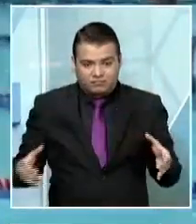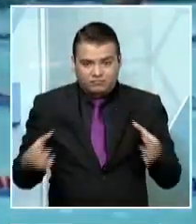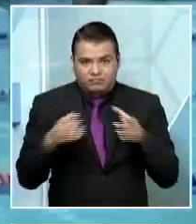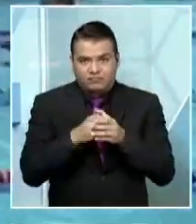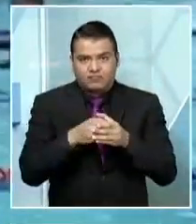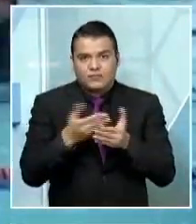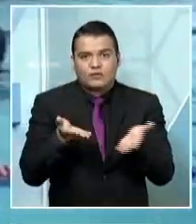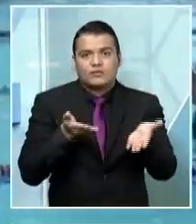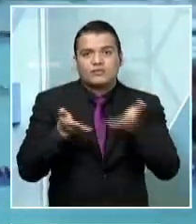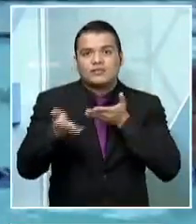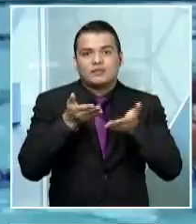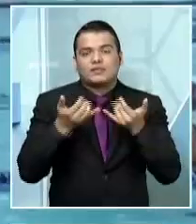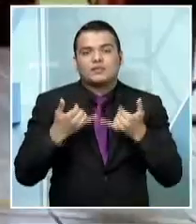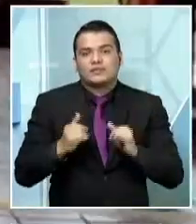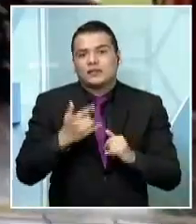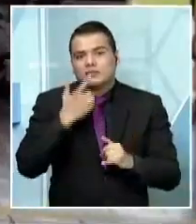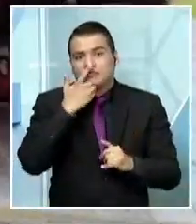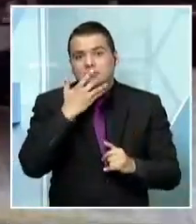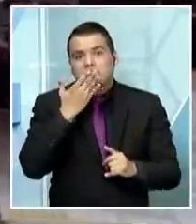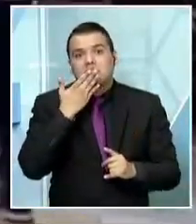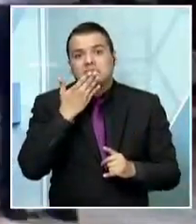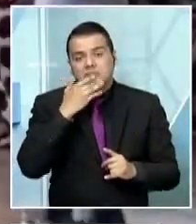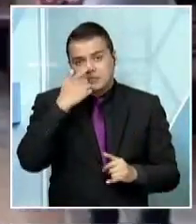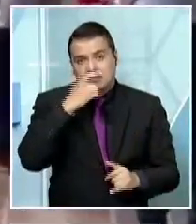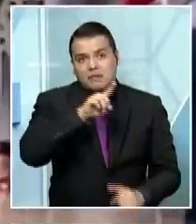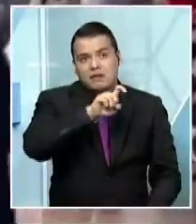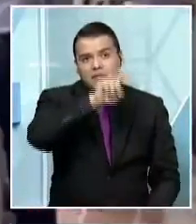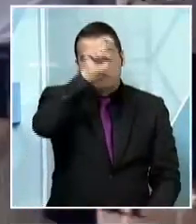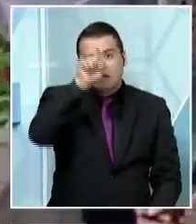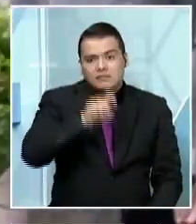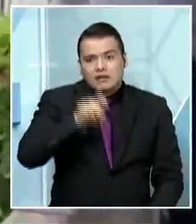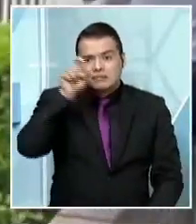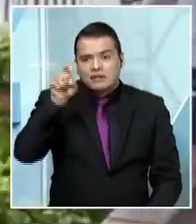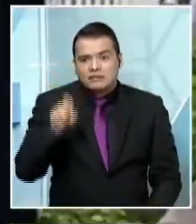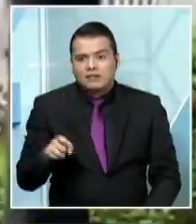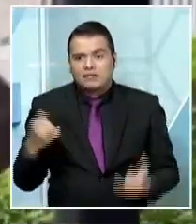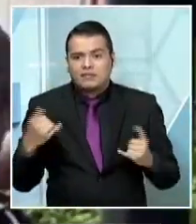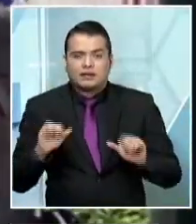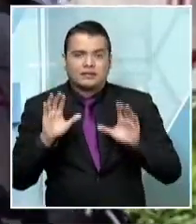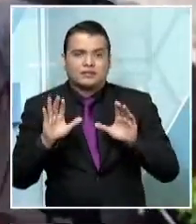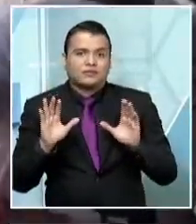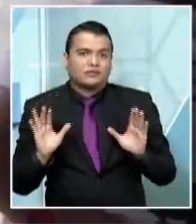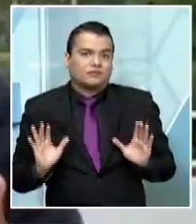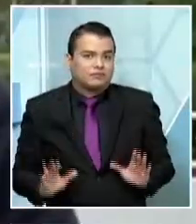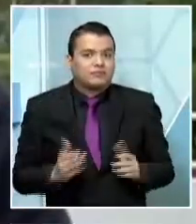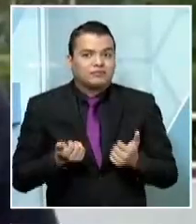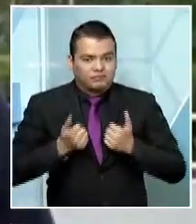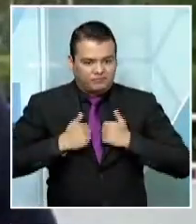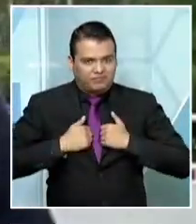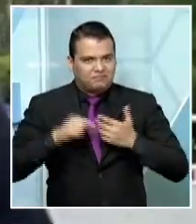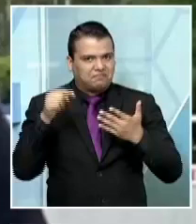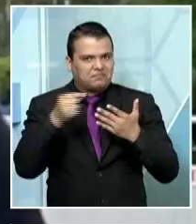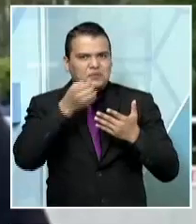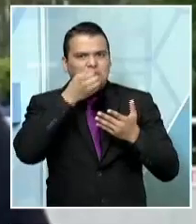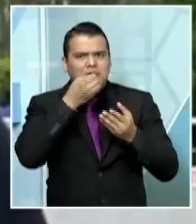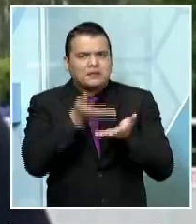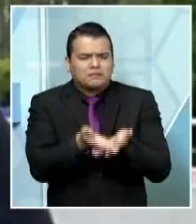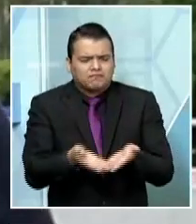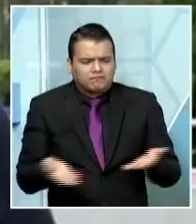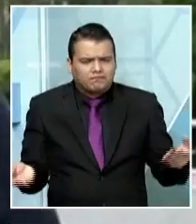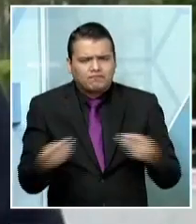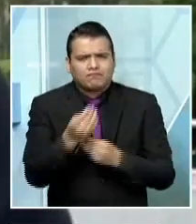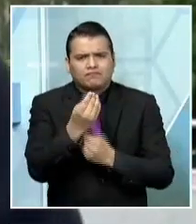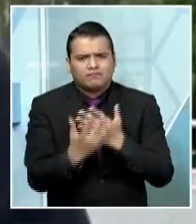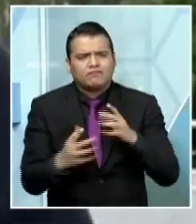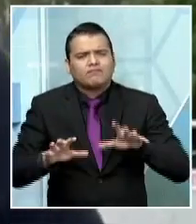valle, por todos los centros recreativos que tenemos distribuidos en los municipios del valle, disfrutando de todas las delicias gastronómicas de nuestra